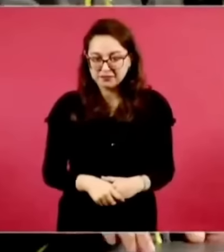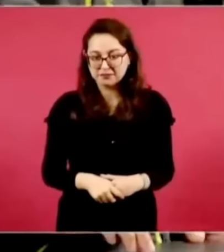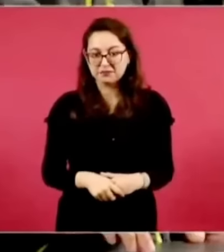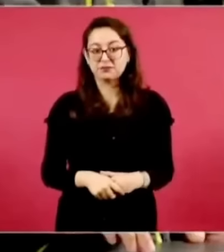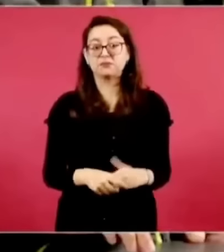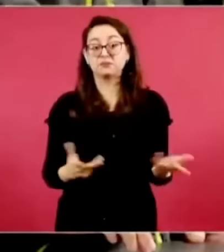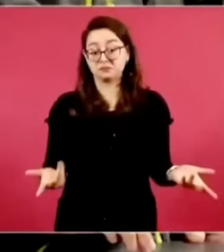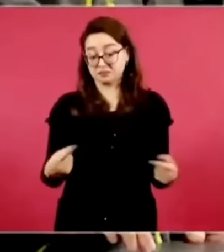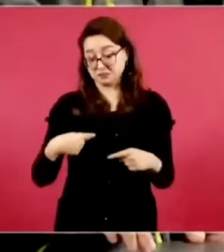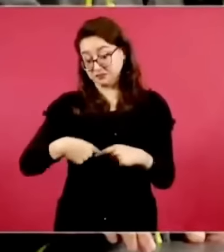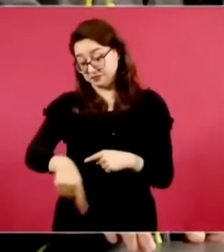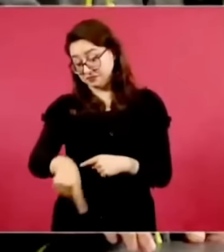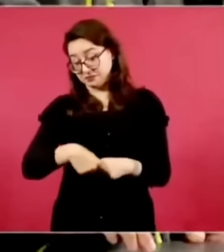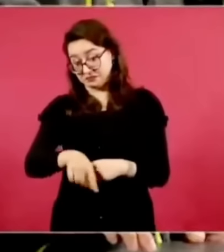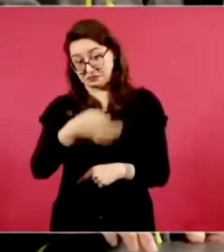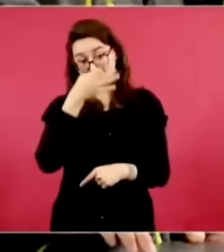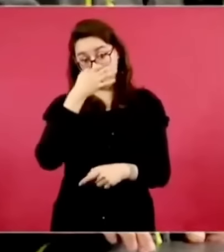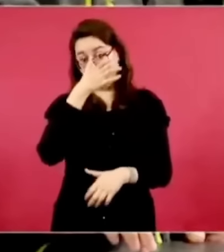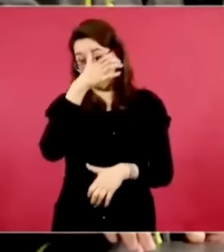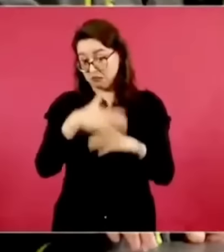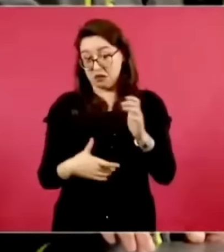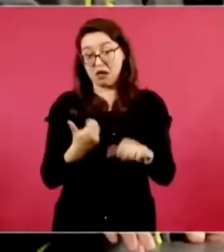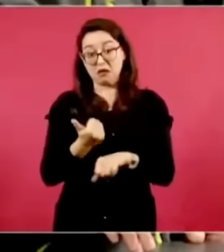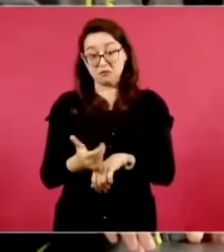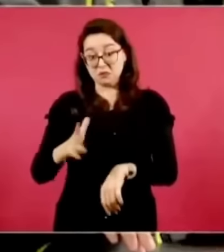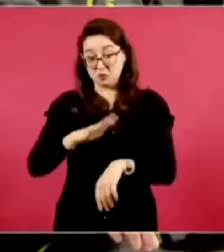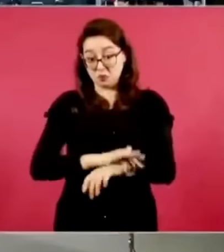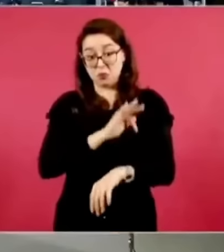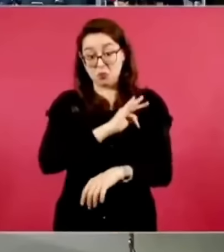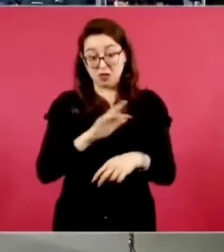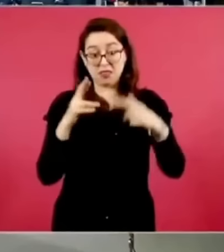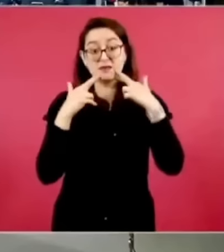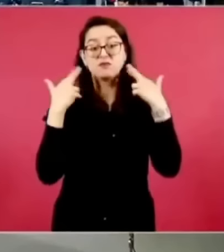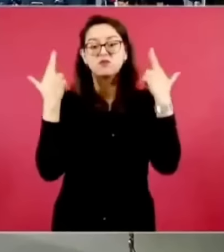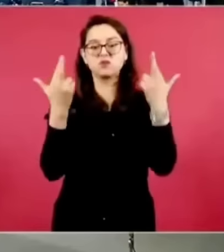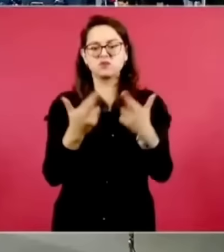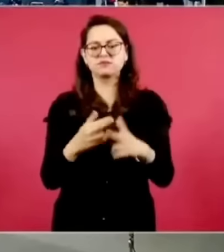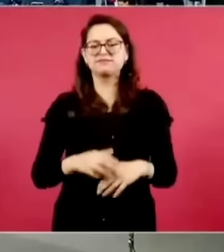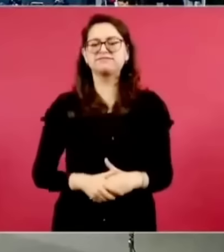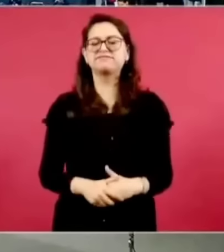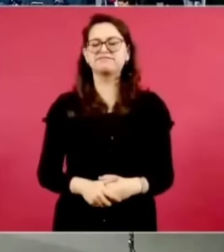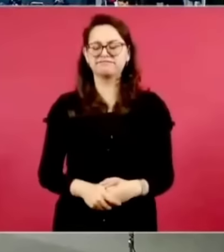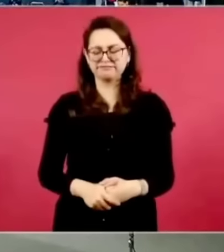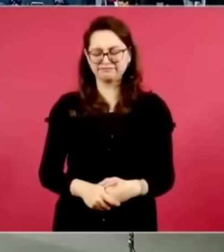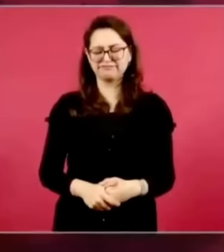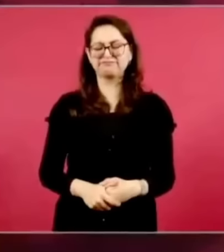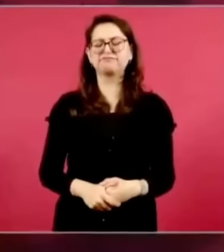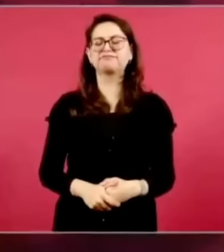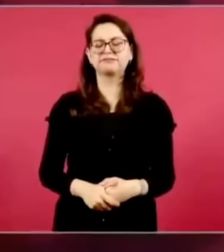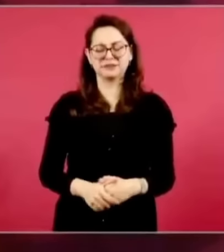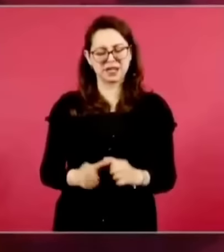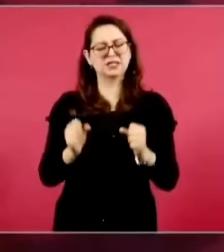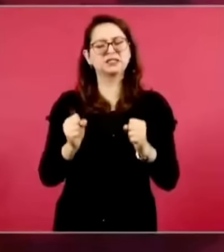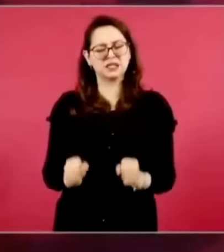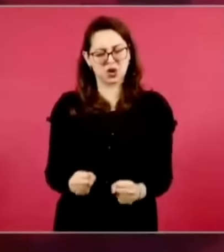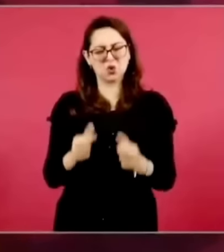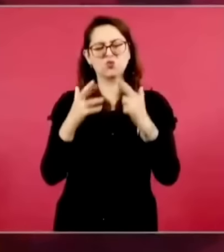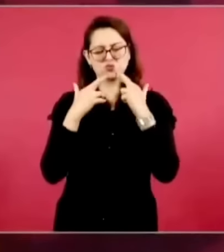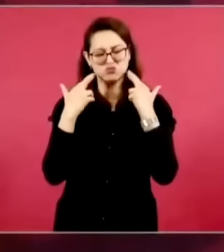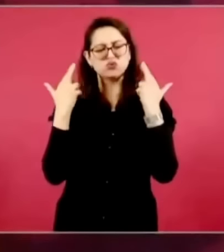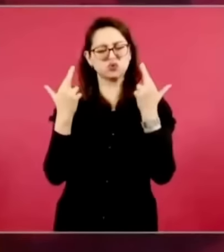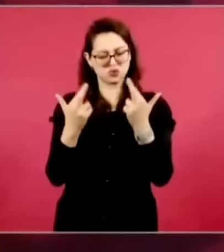antes de que acabe su administración podría darse esta reunión sí se va a dar la reunión Pero hay dos cosas que te